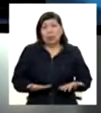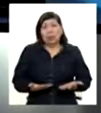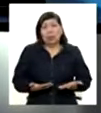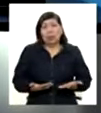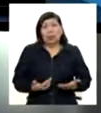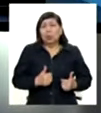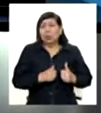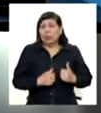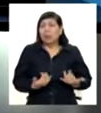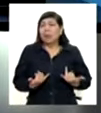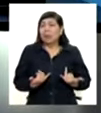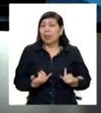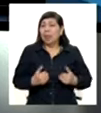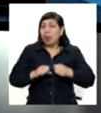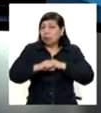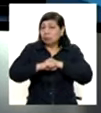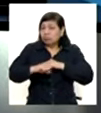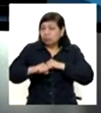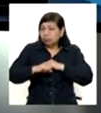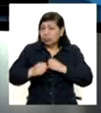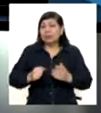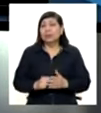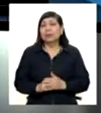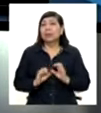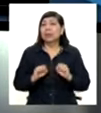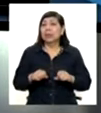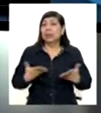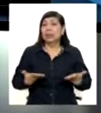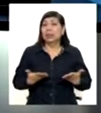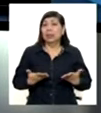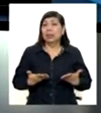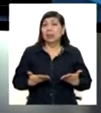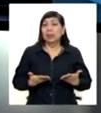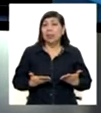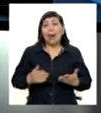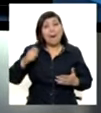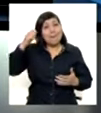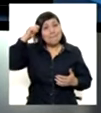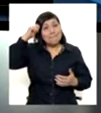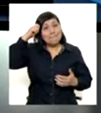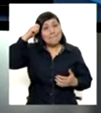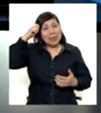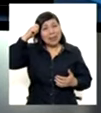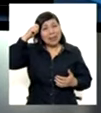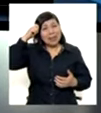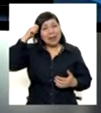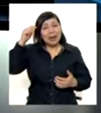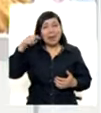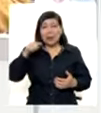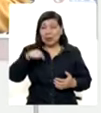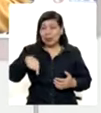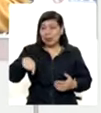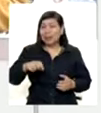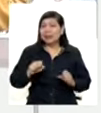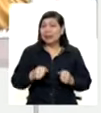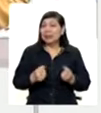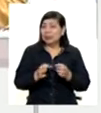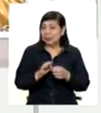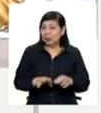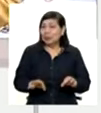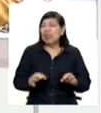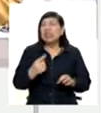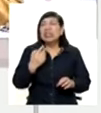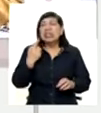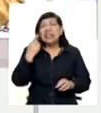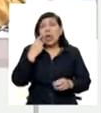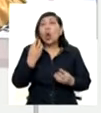viendo afectados. Hay una campaña solidaria que se está realizando en el distrito de Magdalena y nuestra compañera Vanessa está en el lugar. Así es, porque es importante